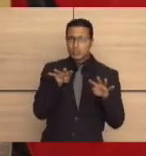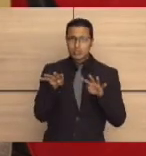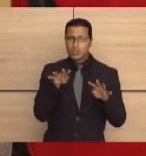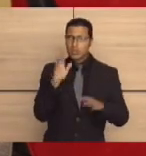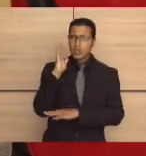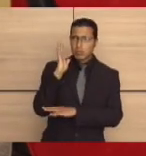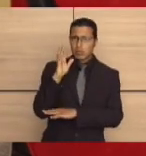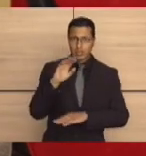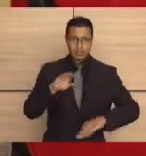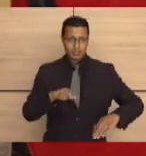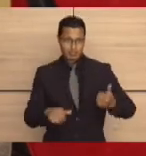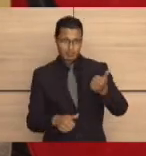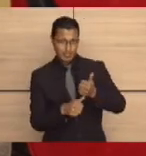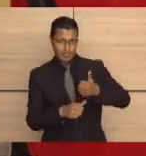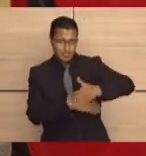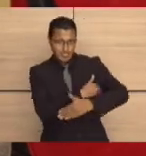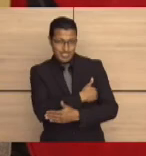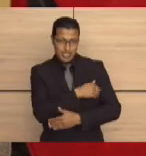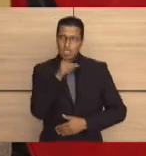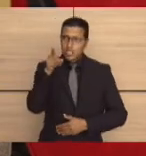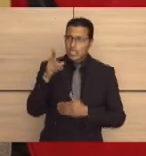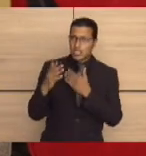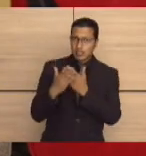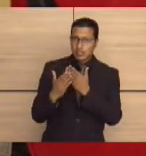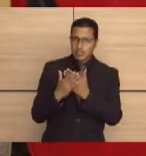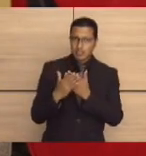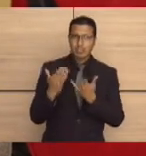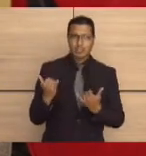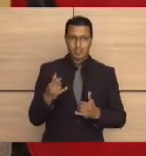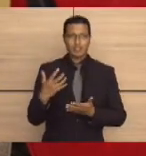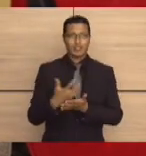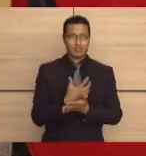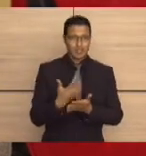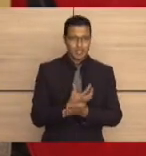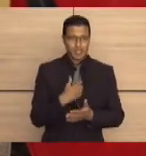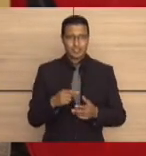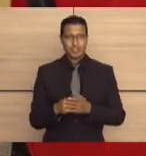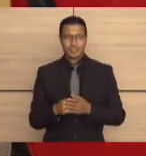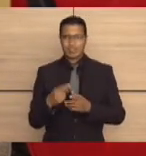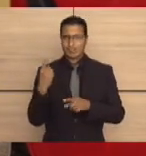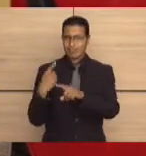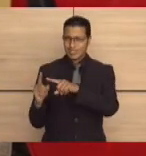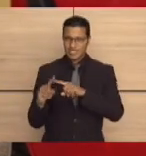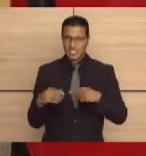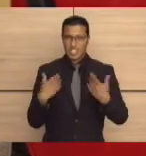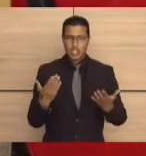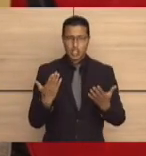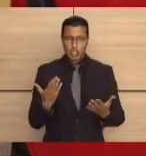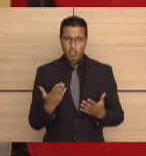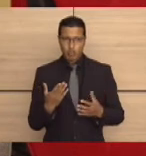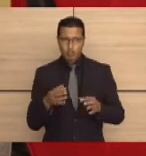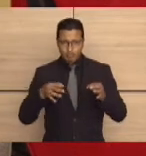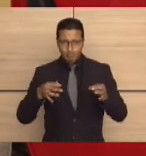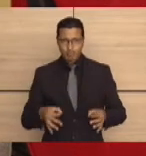contar la señora viceministra, pues nos han hecho varias observaciones, recomendaciones, digamos, críticas de cómo hacer un abordaje